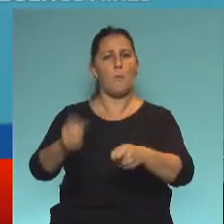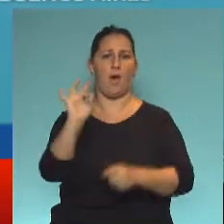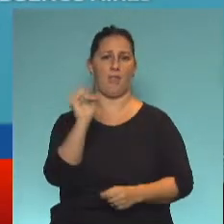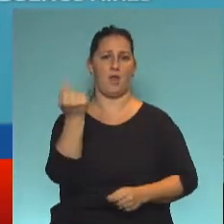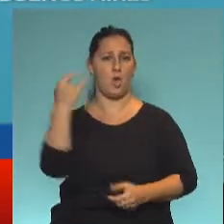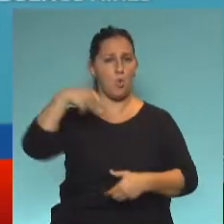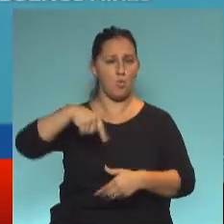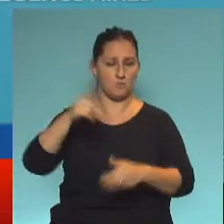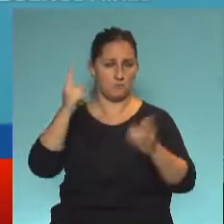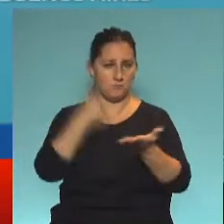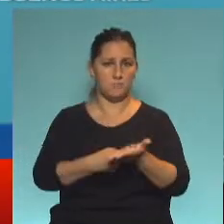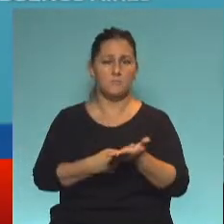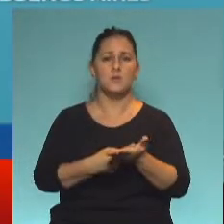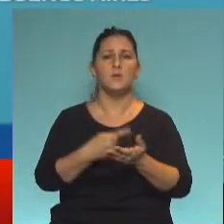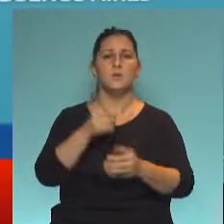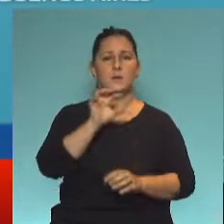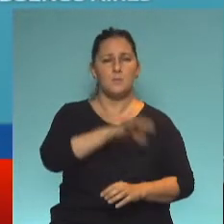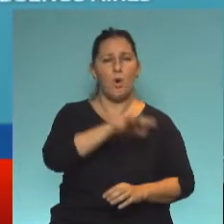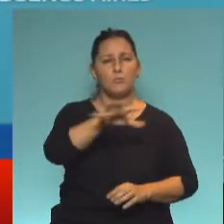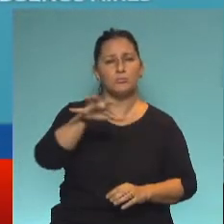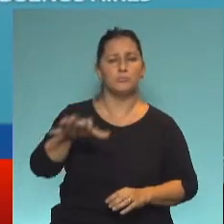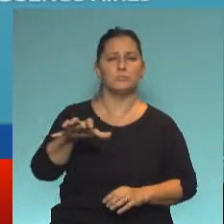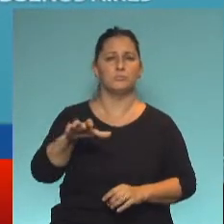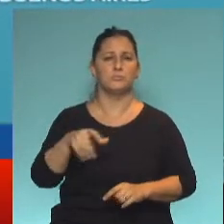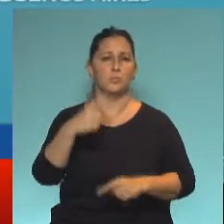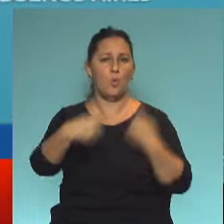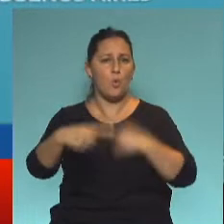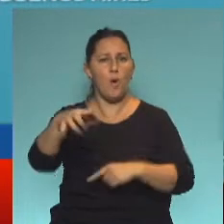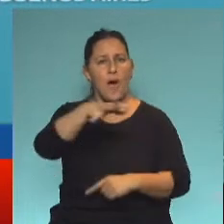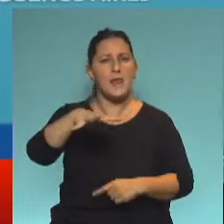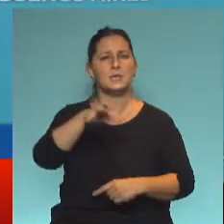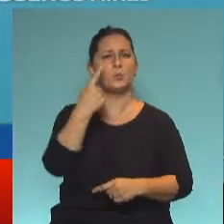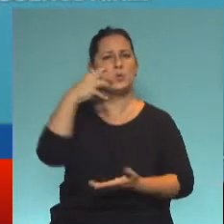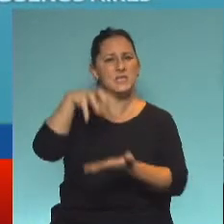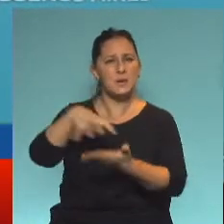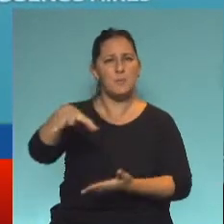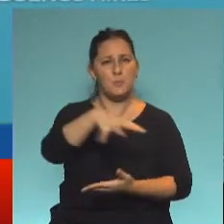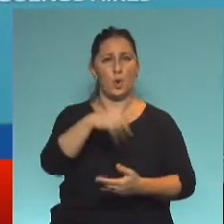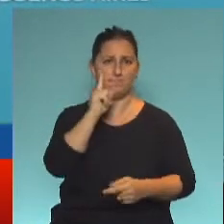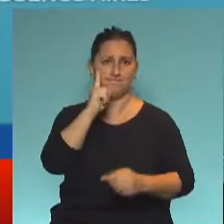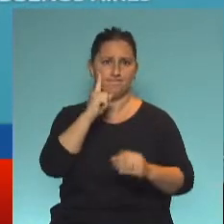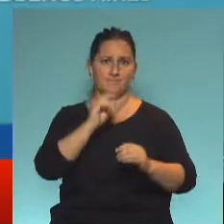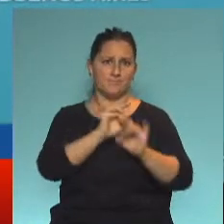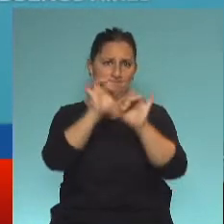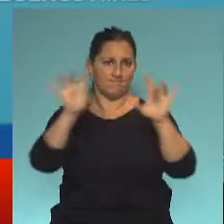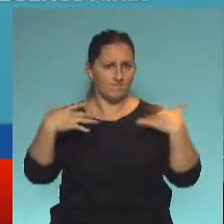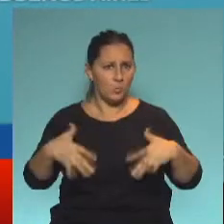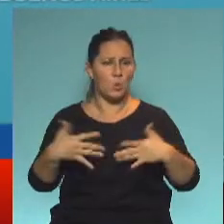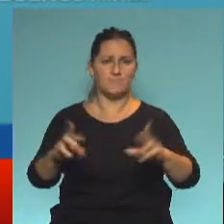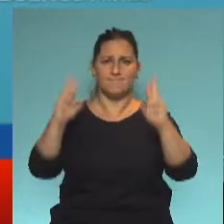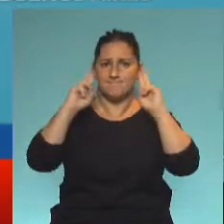DNU. Todas aquellas regiones que son, todos aquellos municipios que son de alto riesgo o de